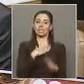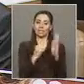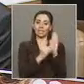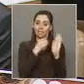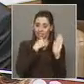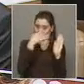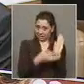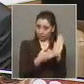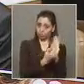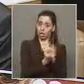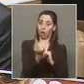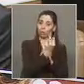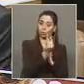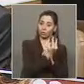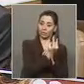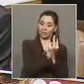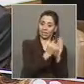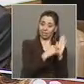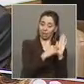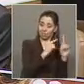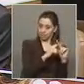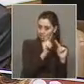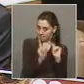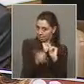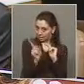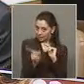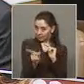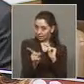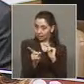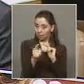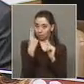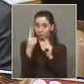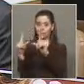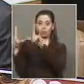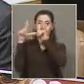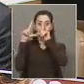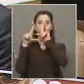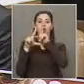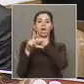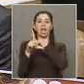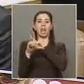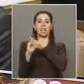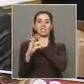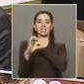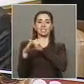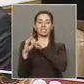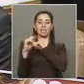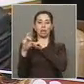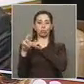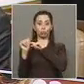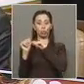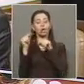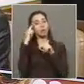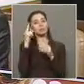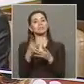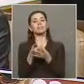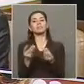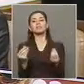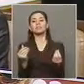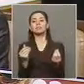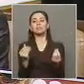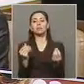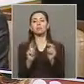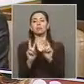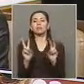las universidades se exige primero la licenciatura. Y esto que parece simplemente